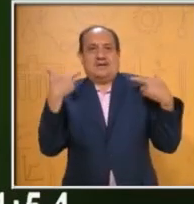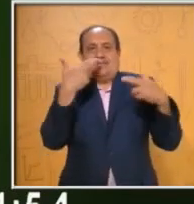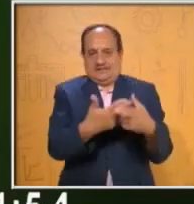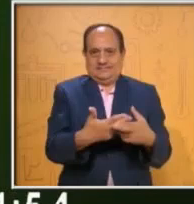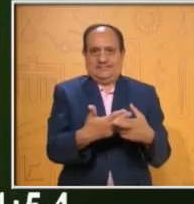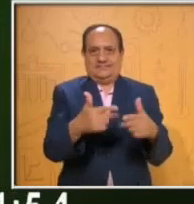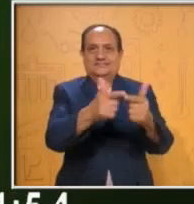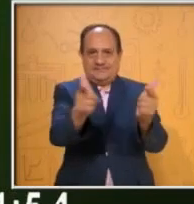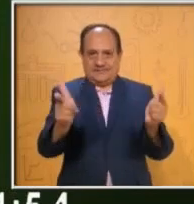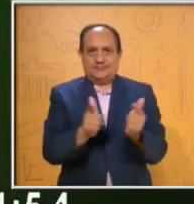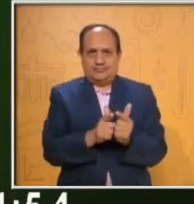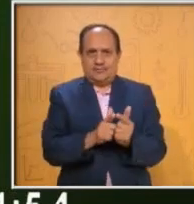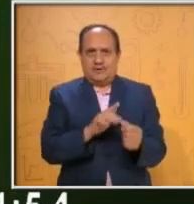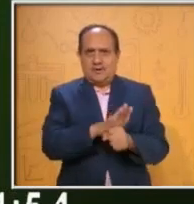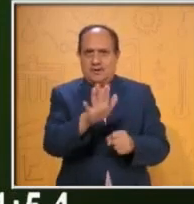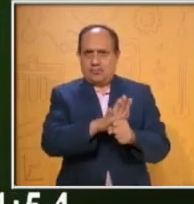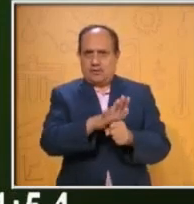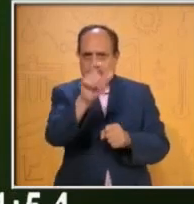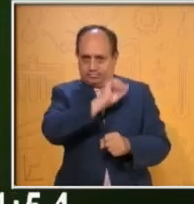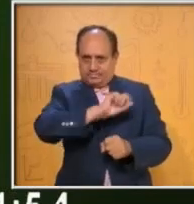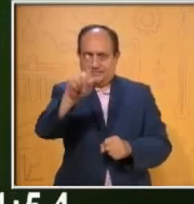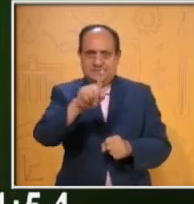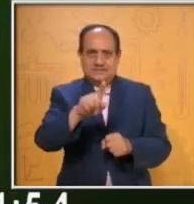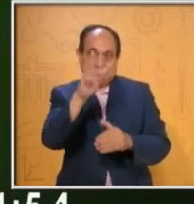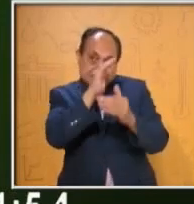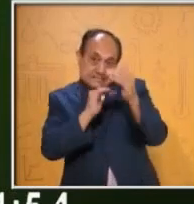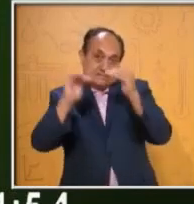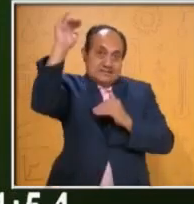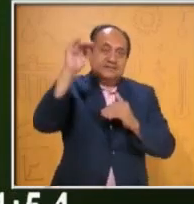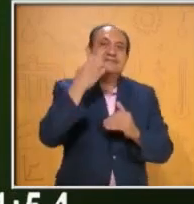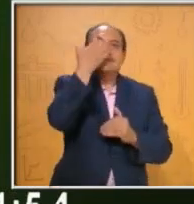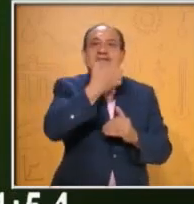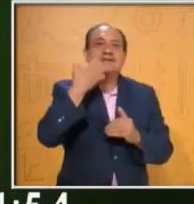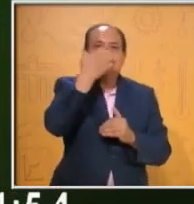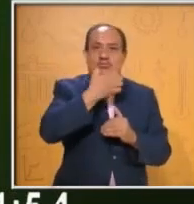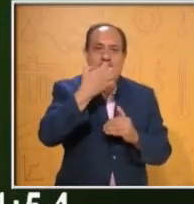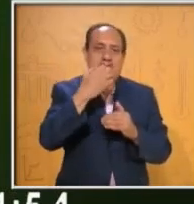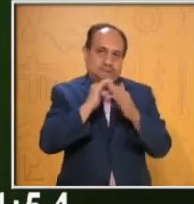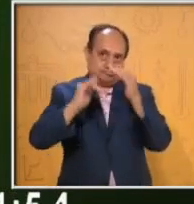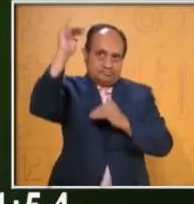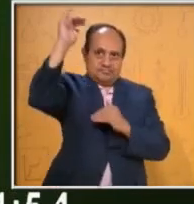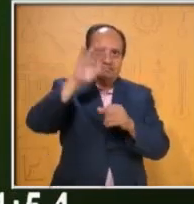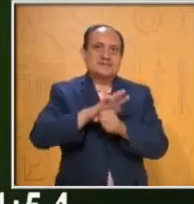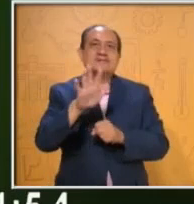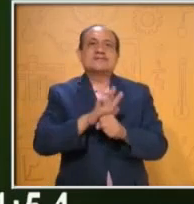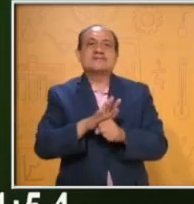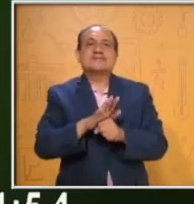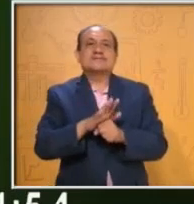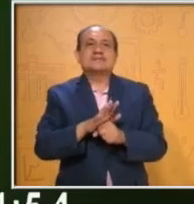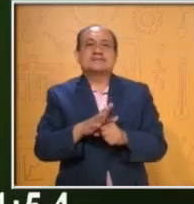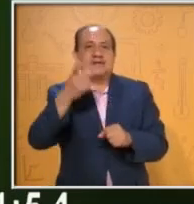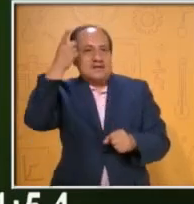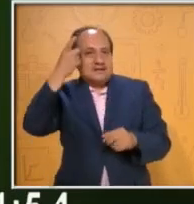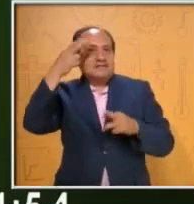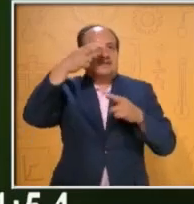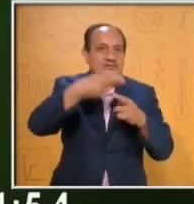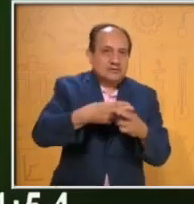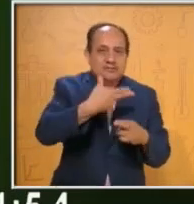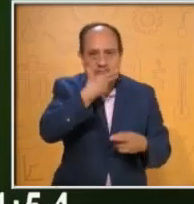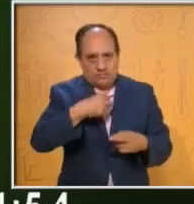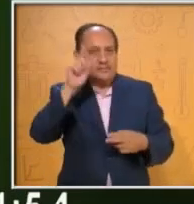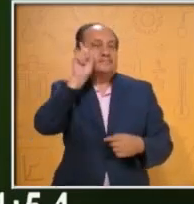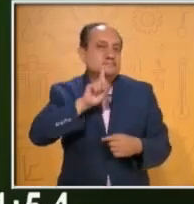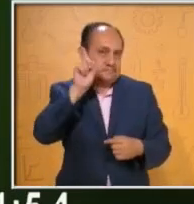maestro. Pero ¿cuál es la autoridad de esta escuela? La máxima autoridad es la directora o